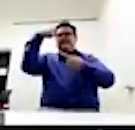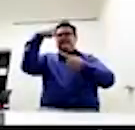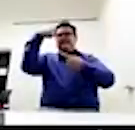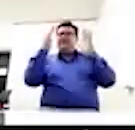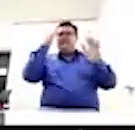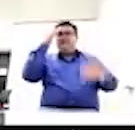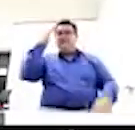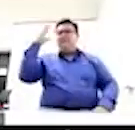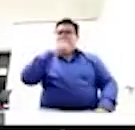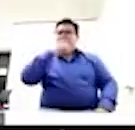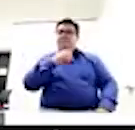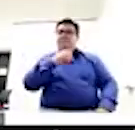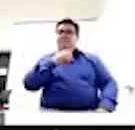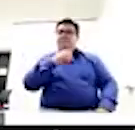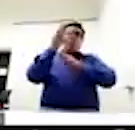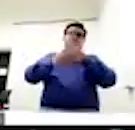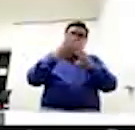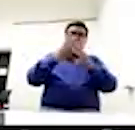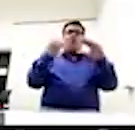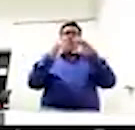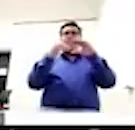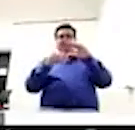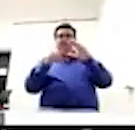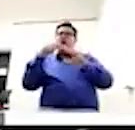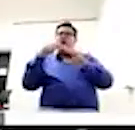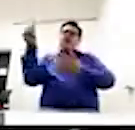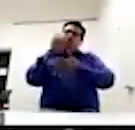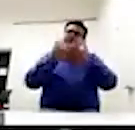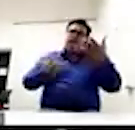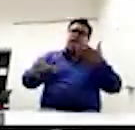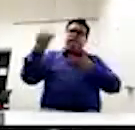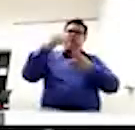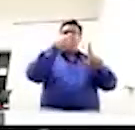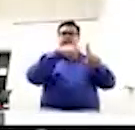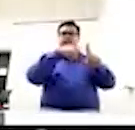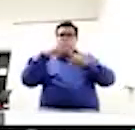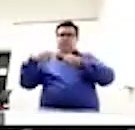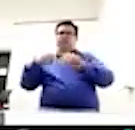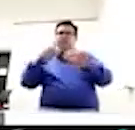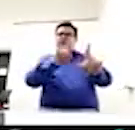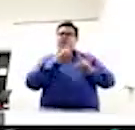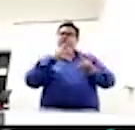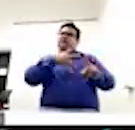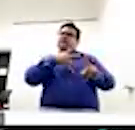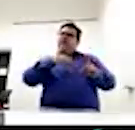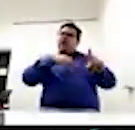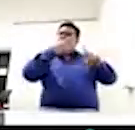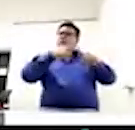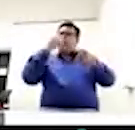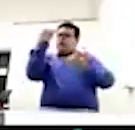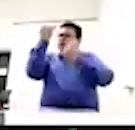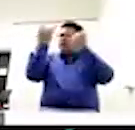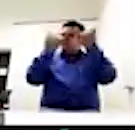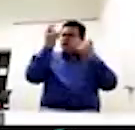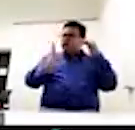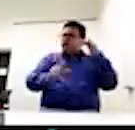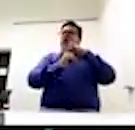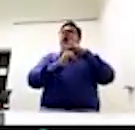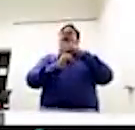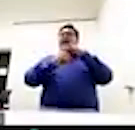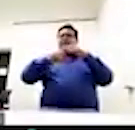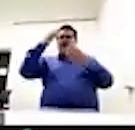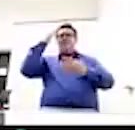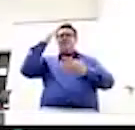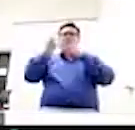es una serie de dibujos cuyo punto de partida es el mito Uwa, es decir, el principio del mundo según